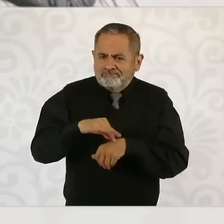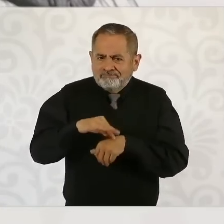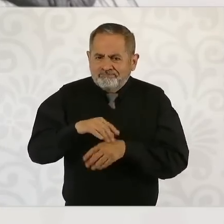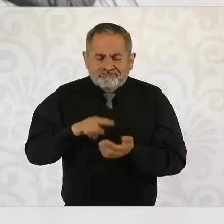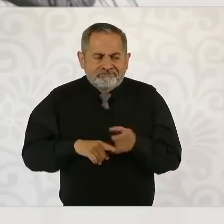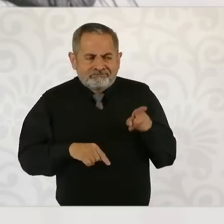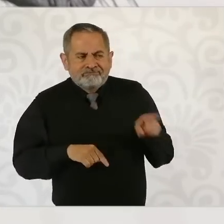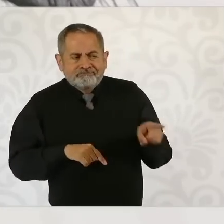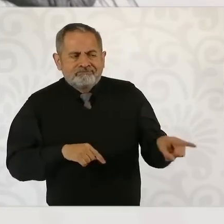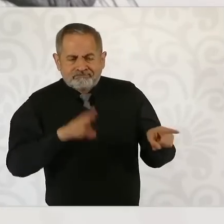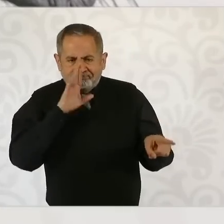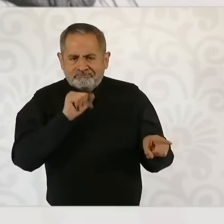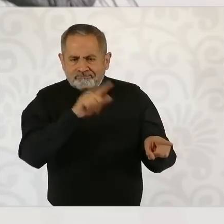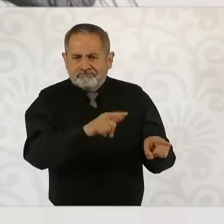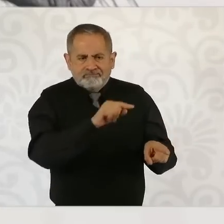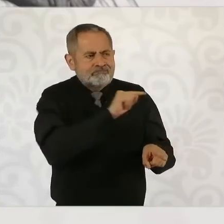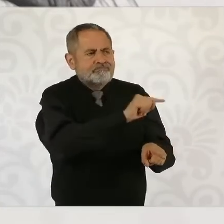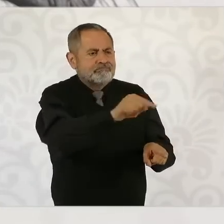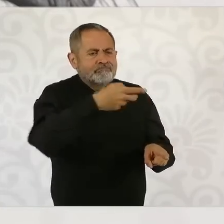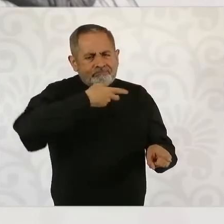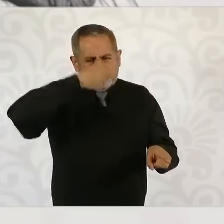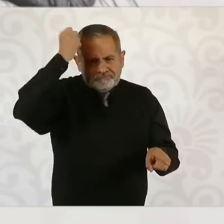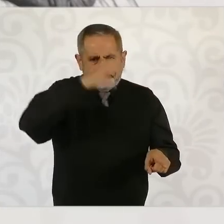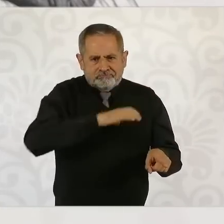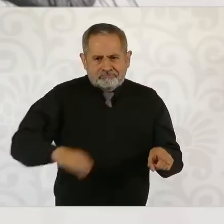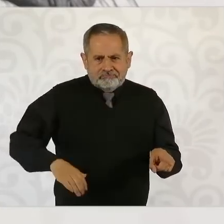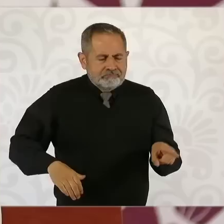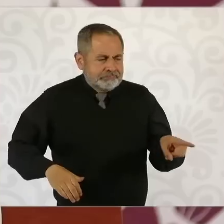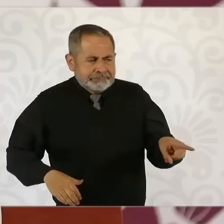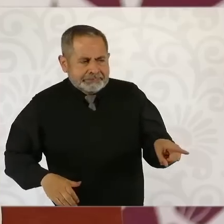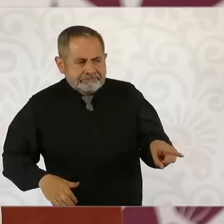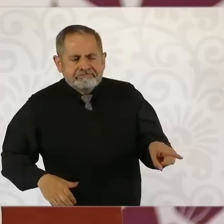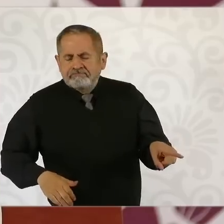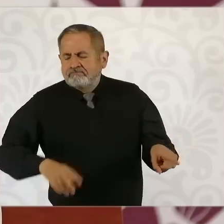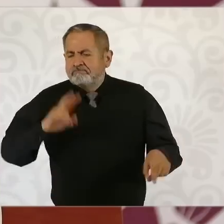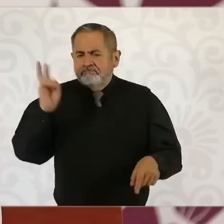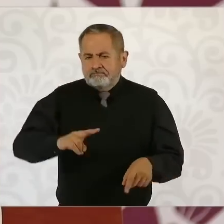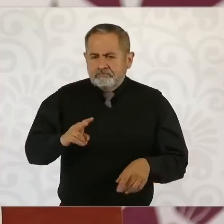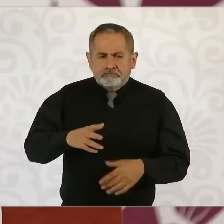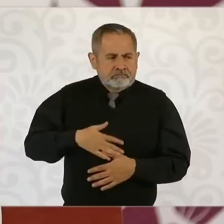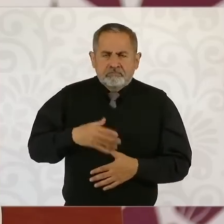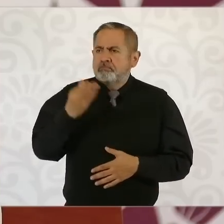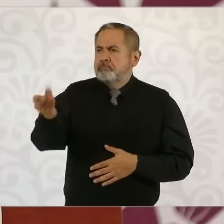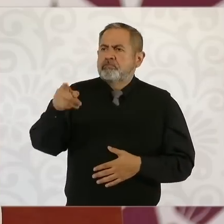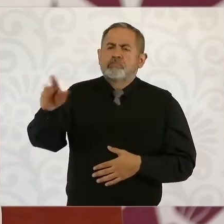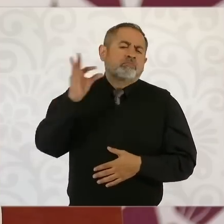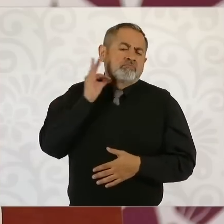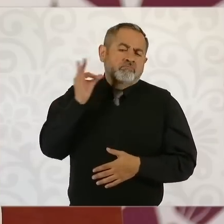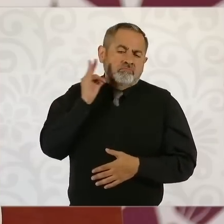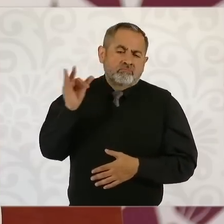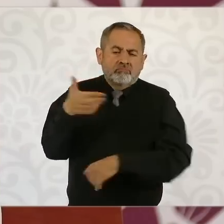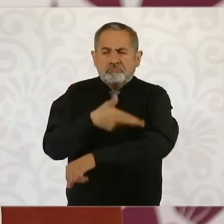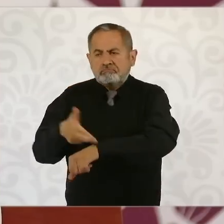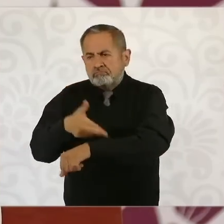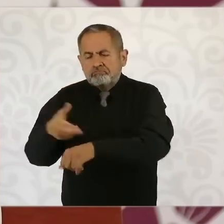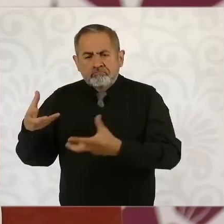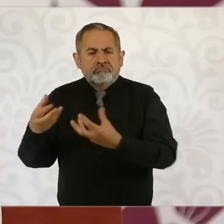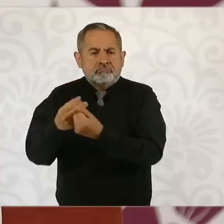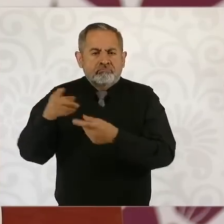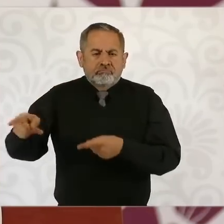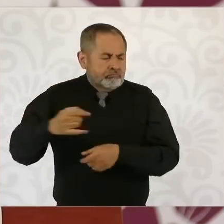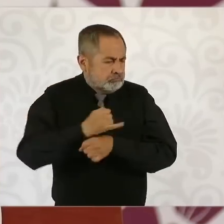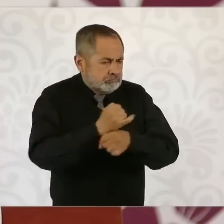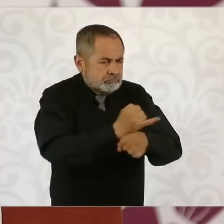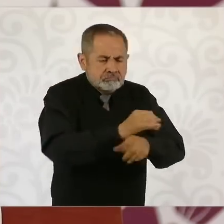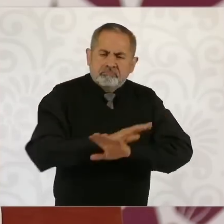participación de alguna de las personas que son candidatas, pues que se le pregunte a la Fiscalía y los organismos lo mantendrán.